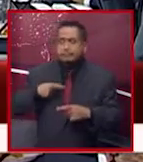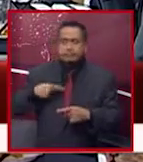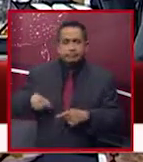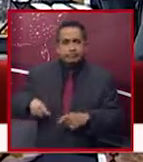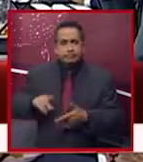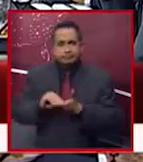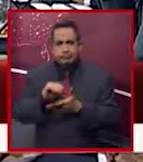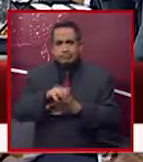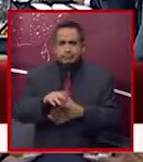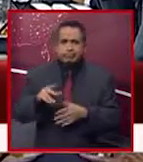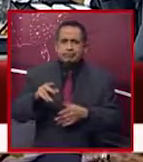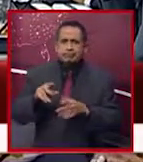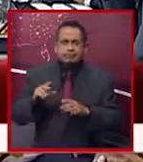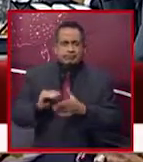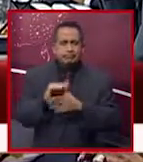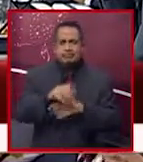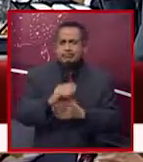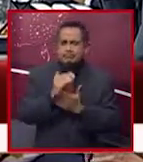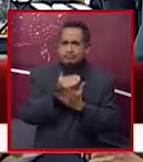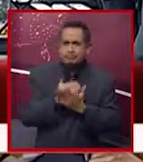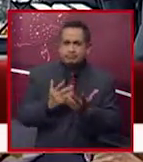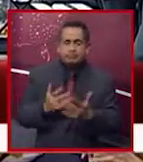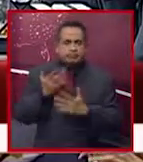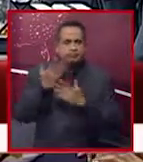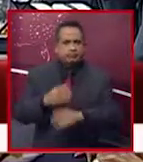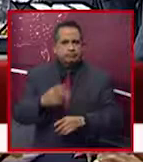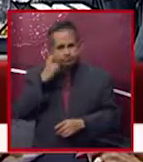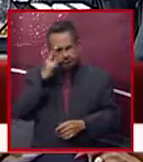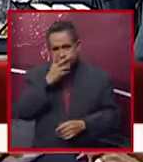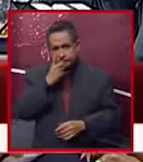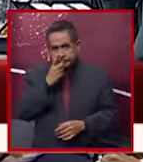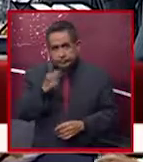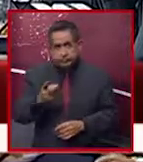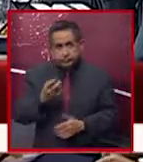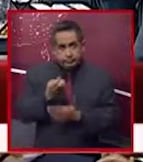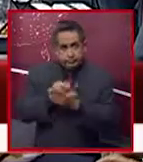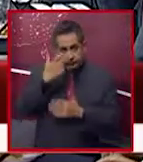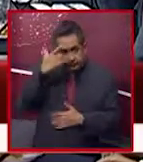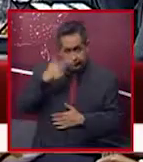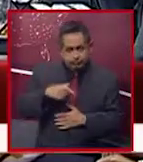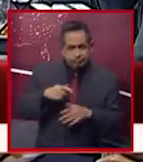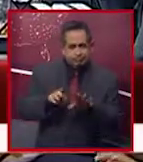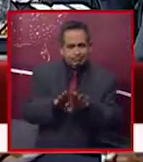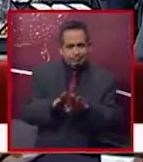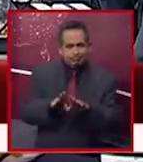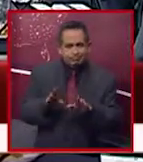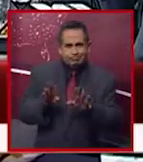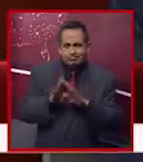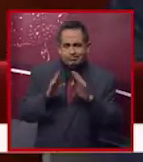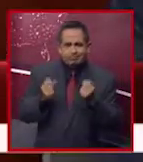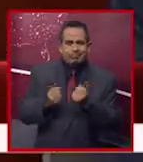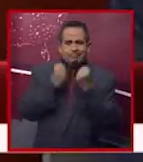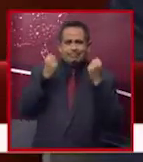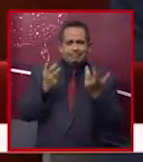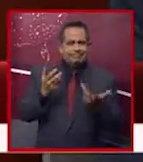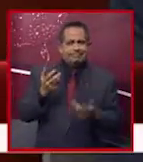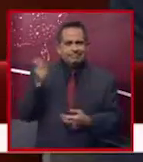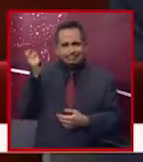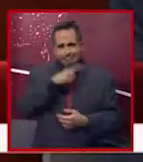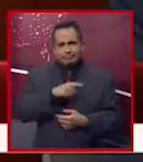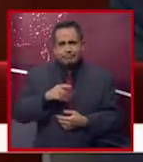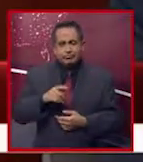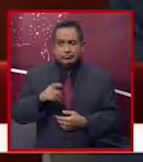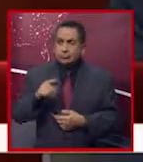pública. Así lo explicó el gobernador del Banco Central, quien añadió que la economía mexicana ha enfrentado un choque por la disminución sufrida en